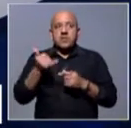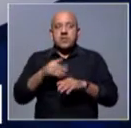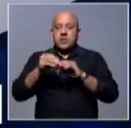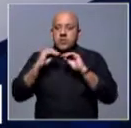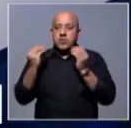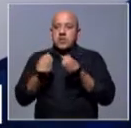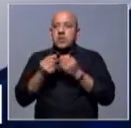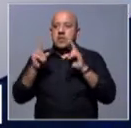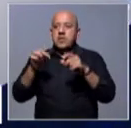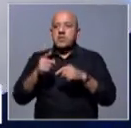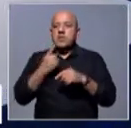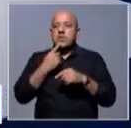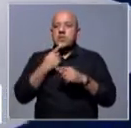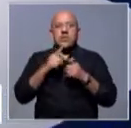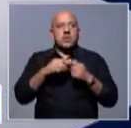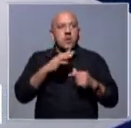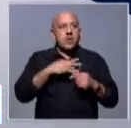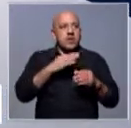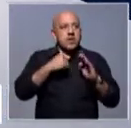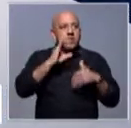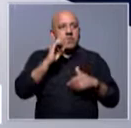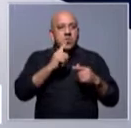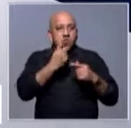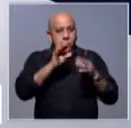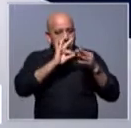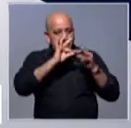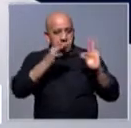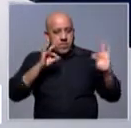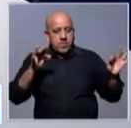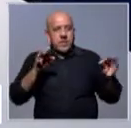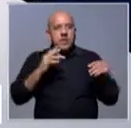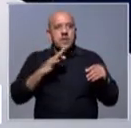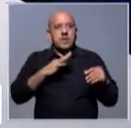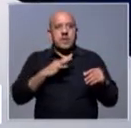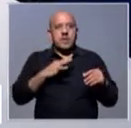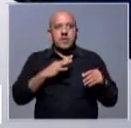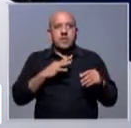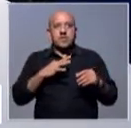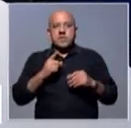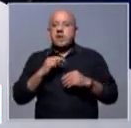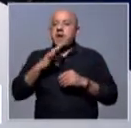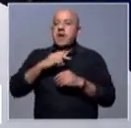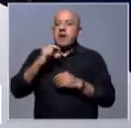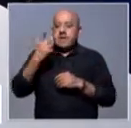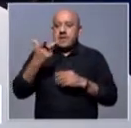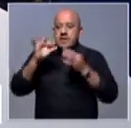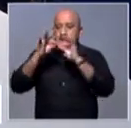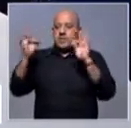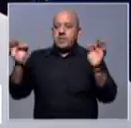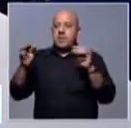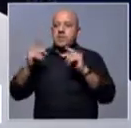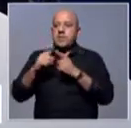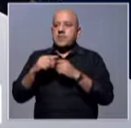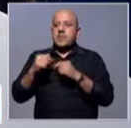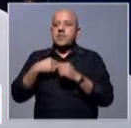carrera en el ámbito público hay más de un lema si tomamos como referencia los pedidos para días inhábiles tres lemas a ver fui electo